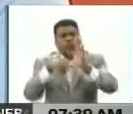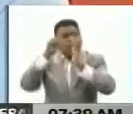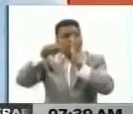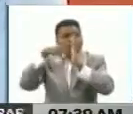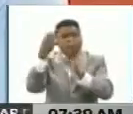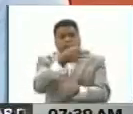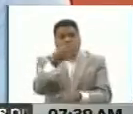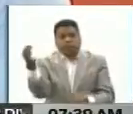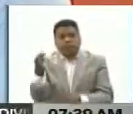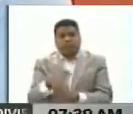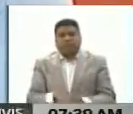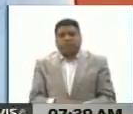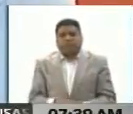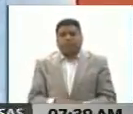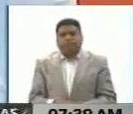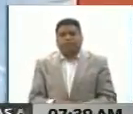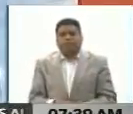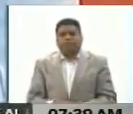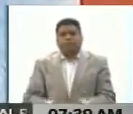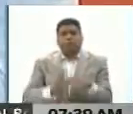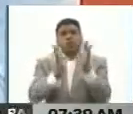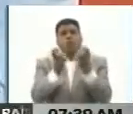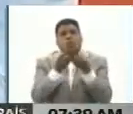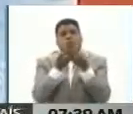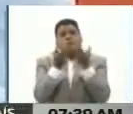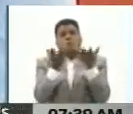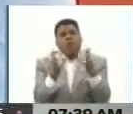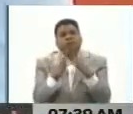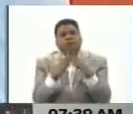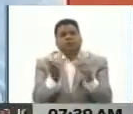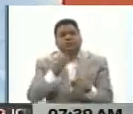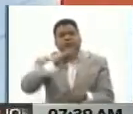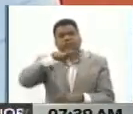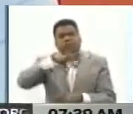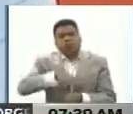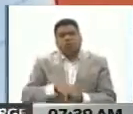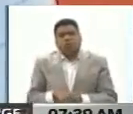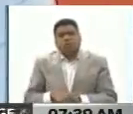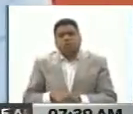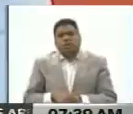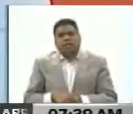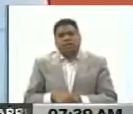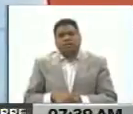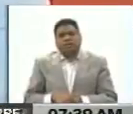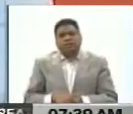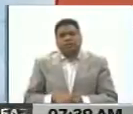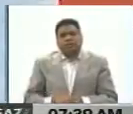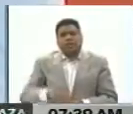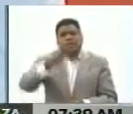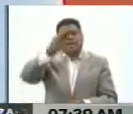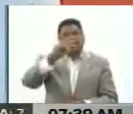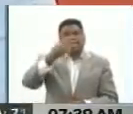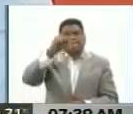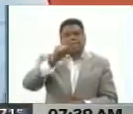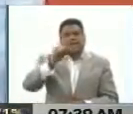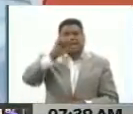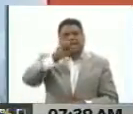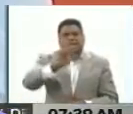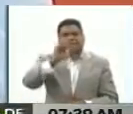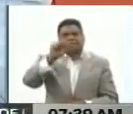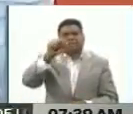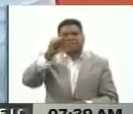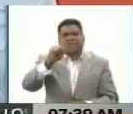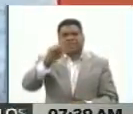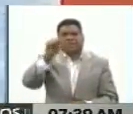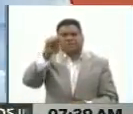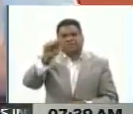esta frescura, contando una historia que es una épica, es la primera de una trilogía, la épica de Maisanta, de niño a hombre, lo que tiene que